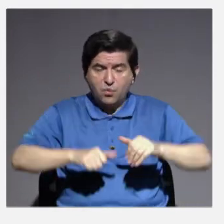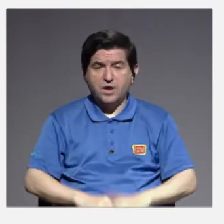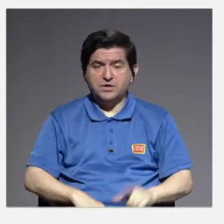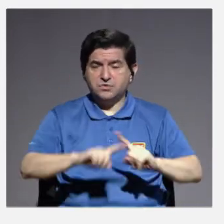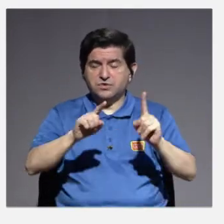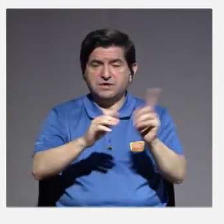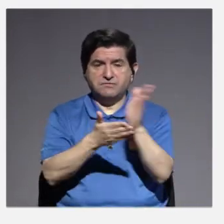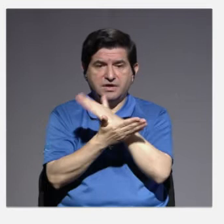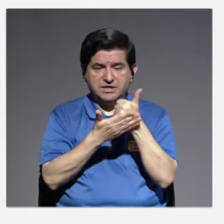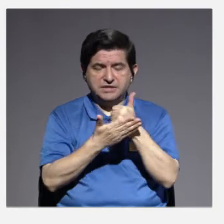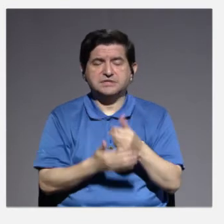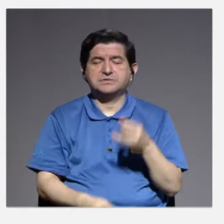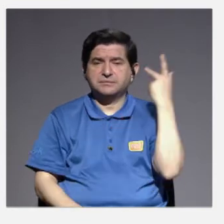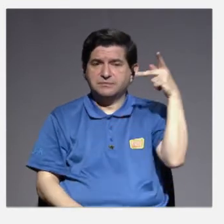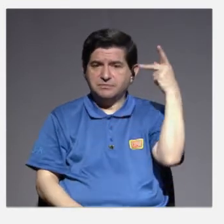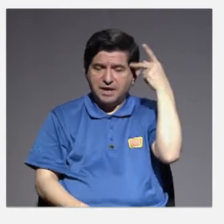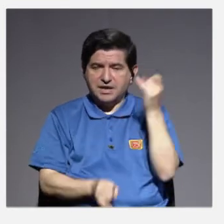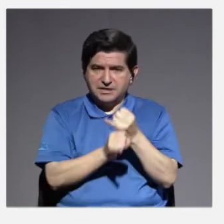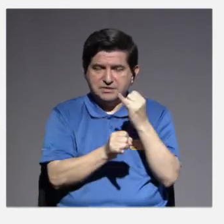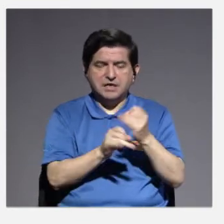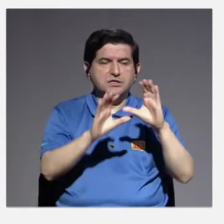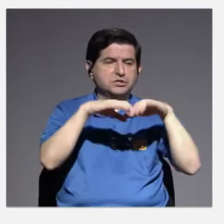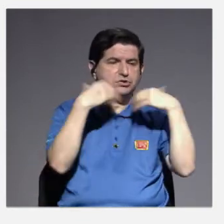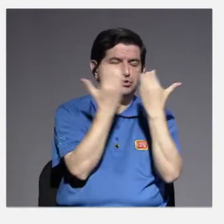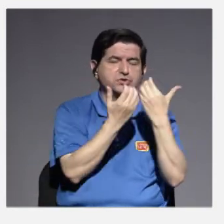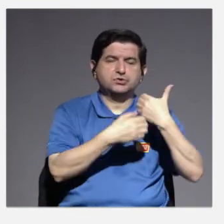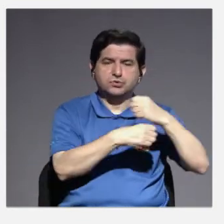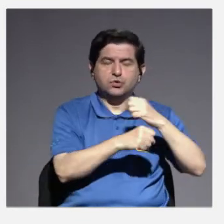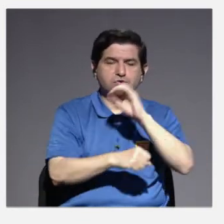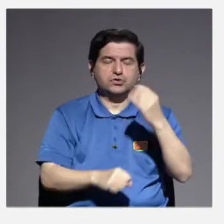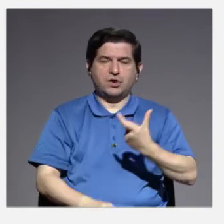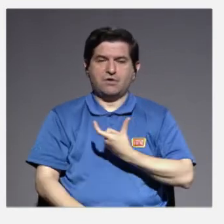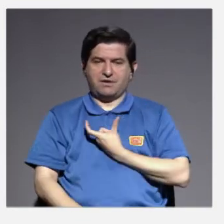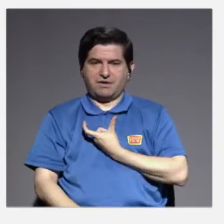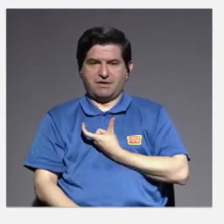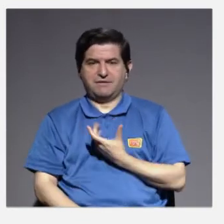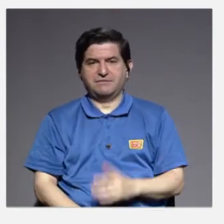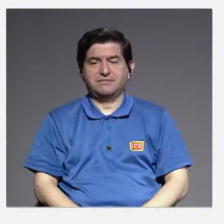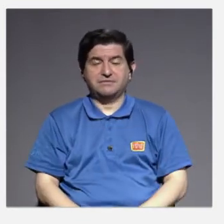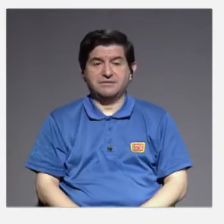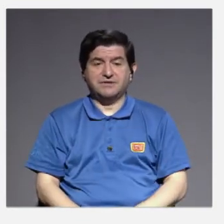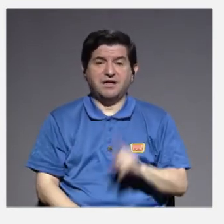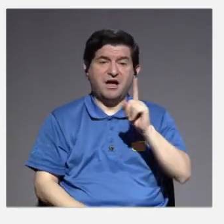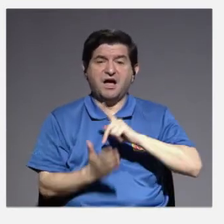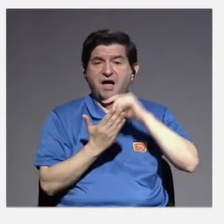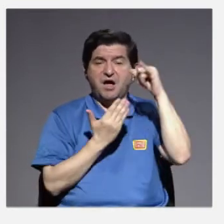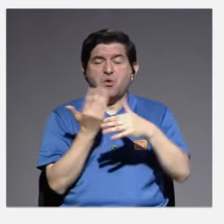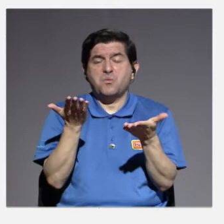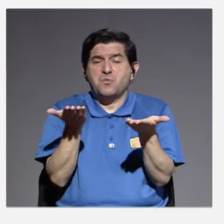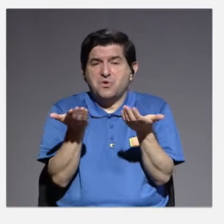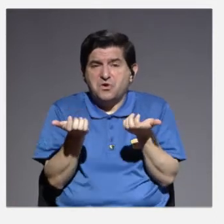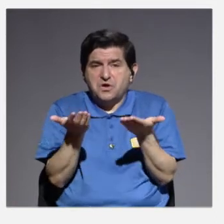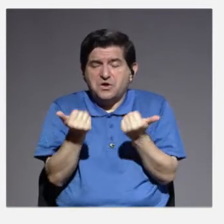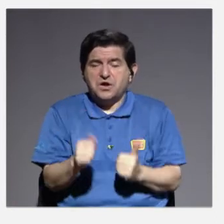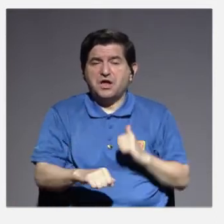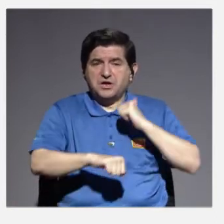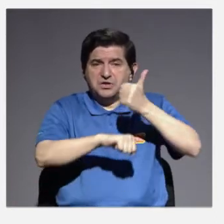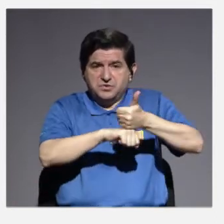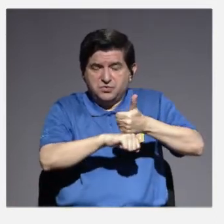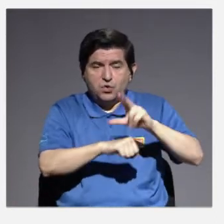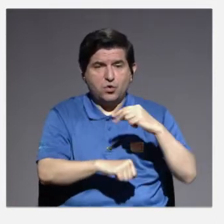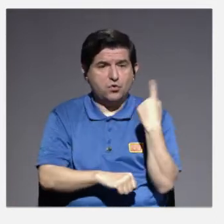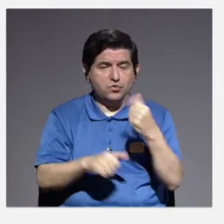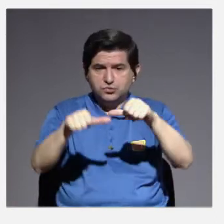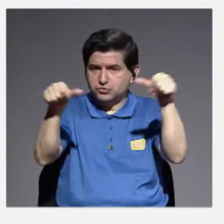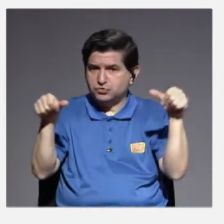contrapartes políticas de la institución, entiéndase consejos municipales y alcaldías, básicamente cualquier proyecto que se quiera implementar, no solamente en